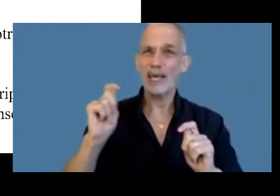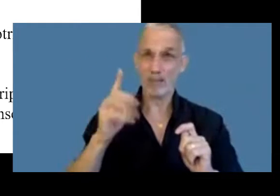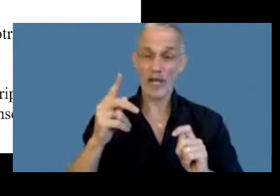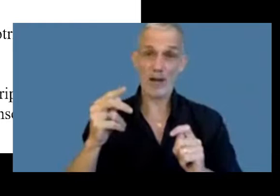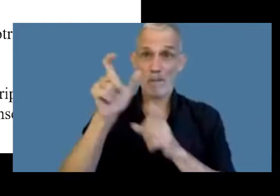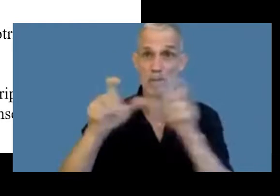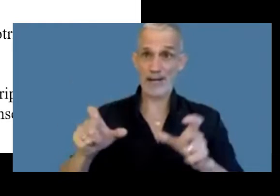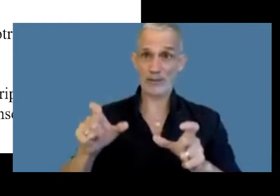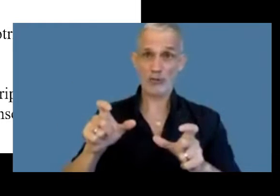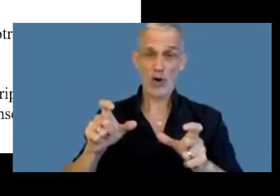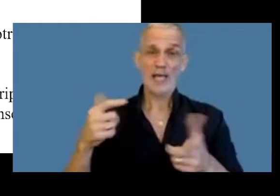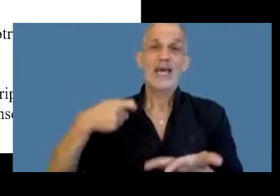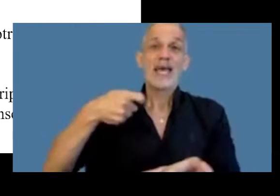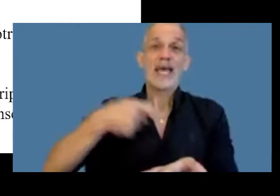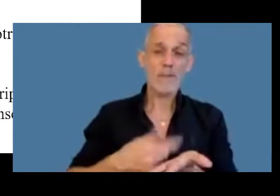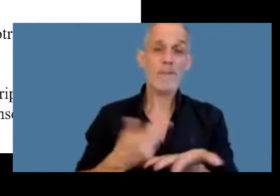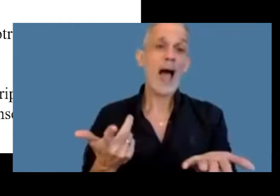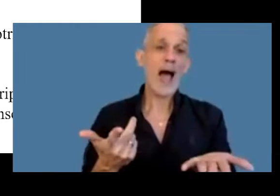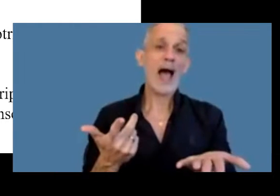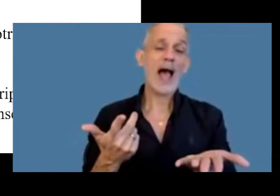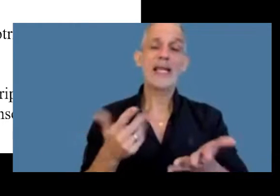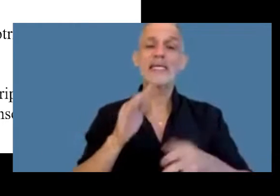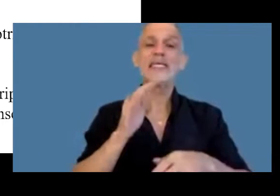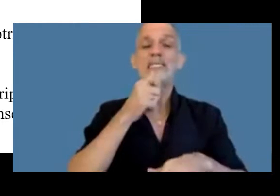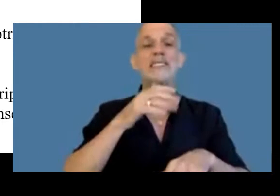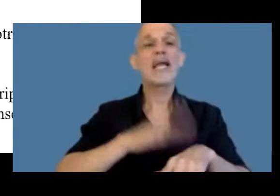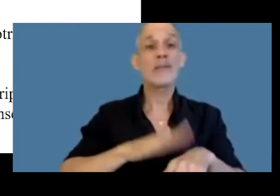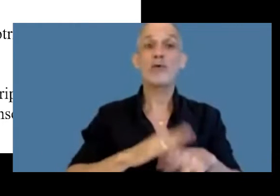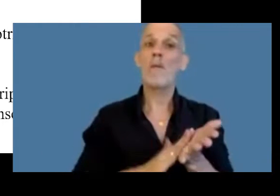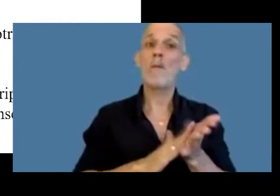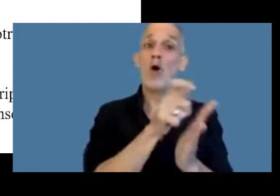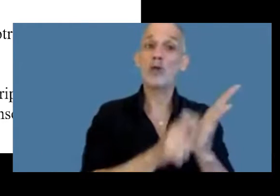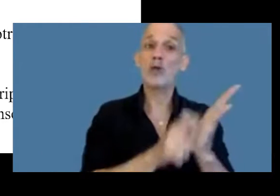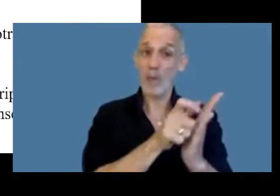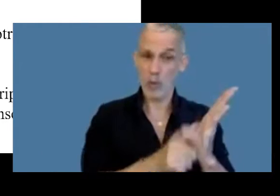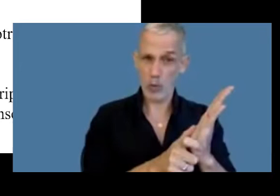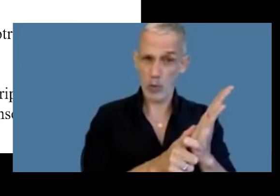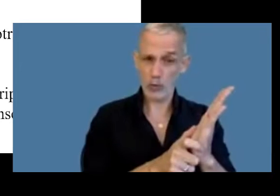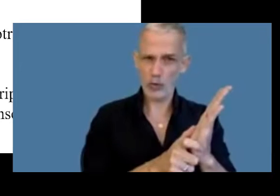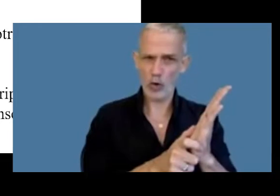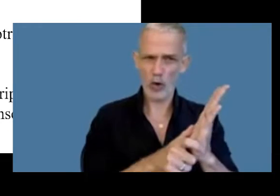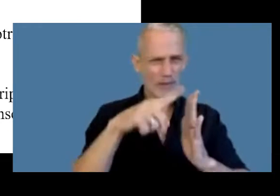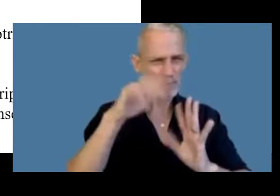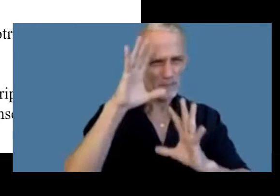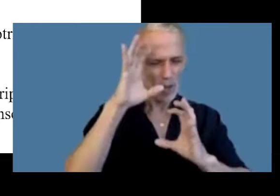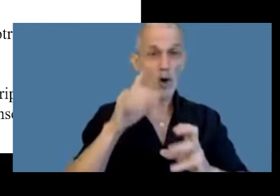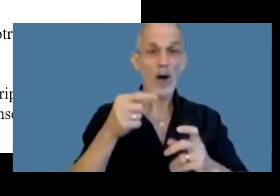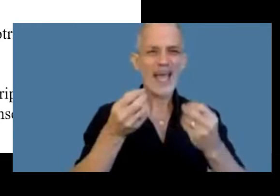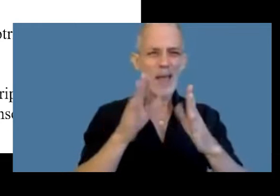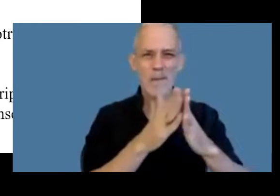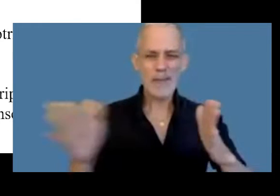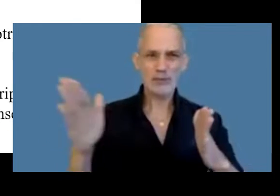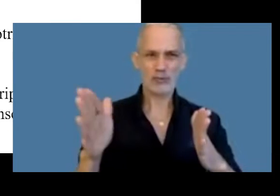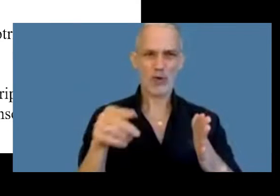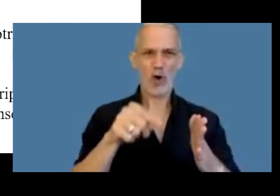contribuyentes que tengan la condición de responsables monotributistas. Recordemos que desde la entrada en vigencia de